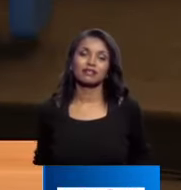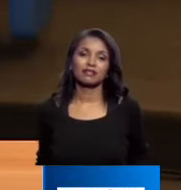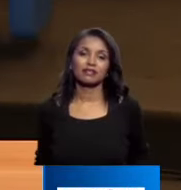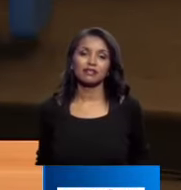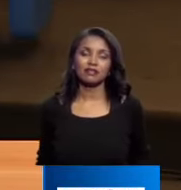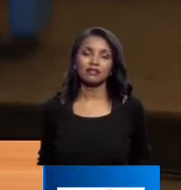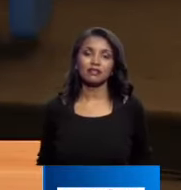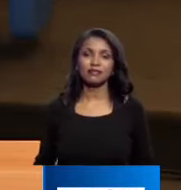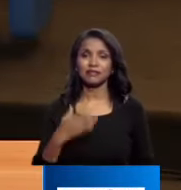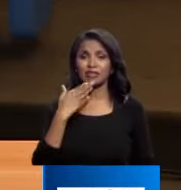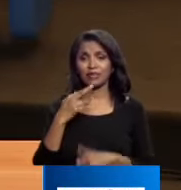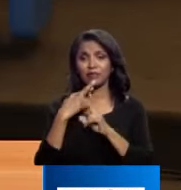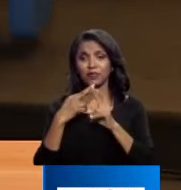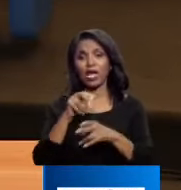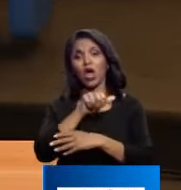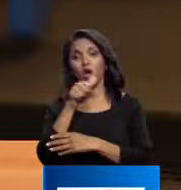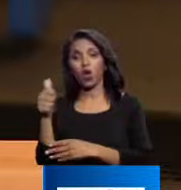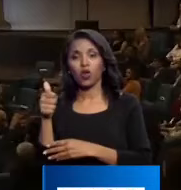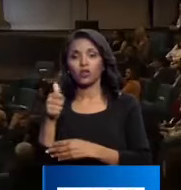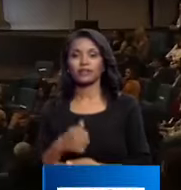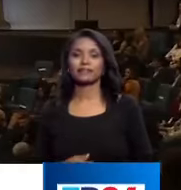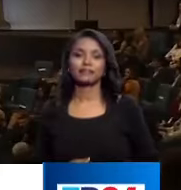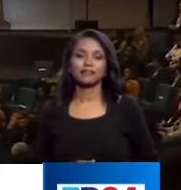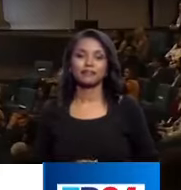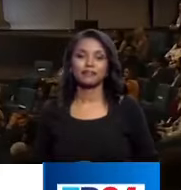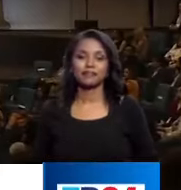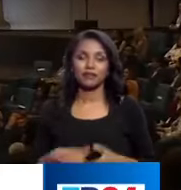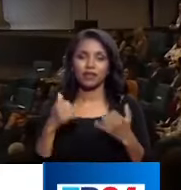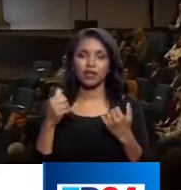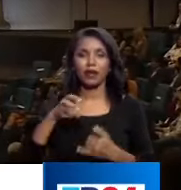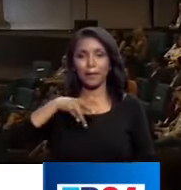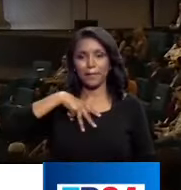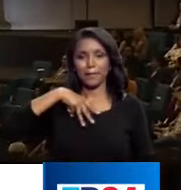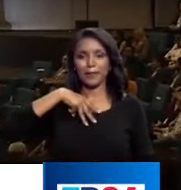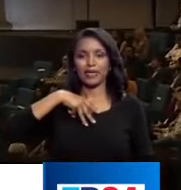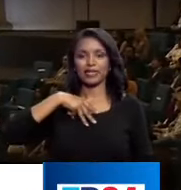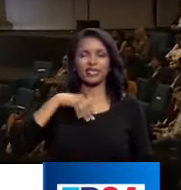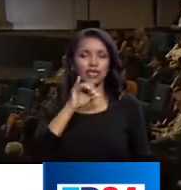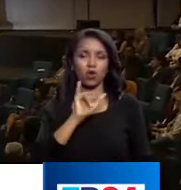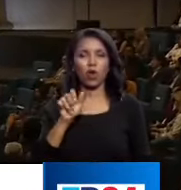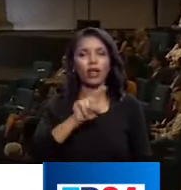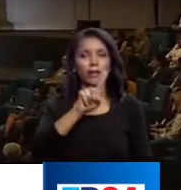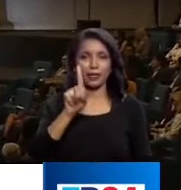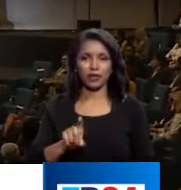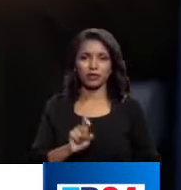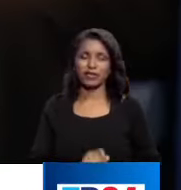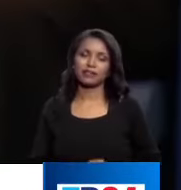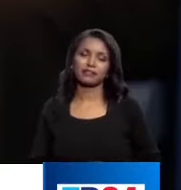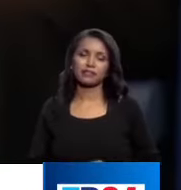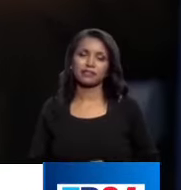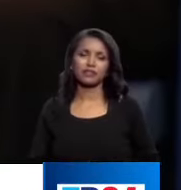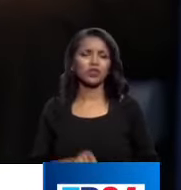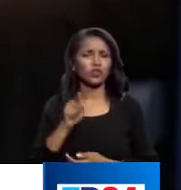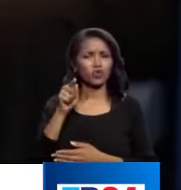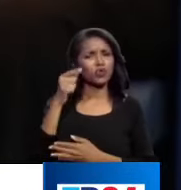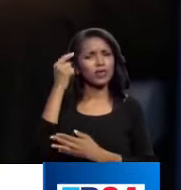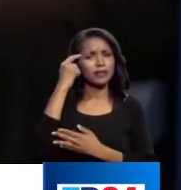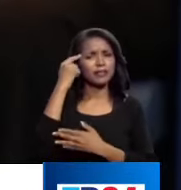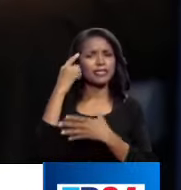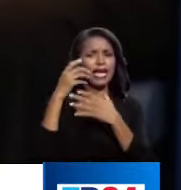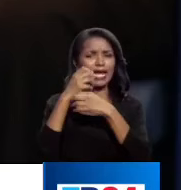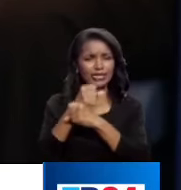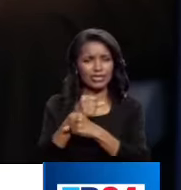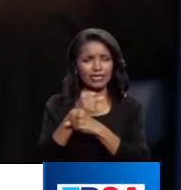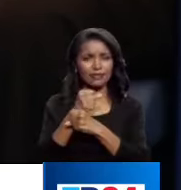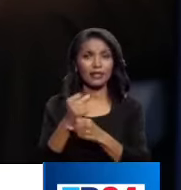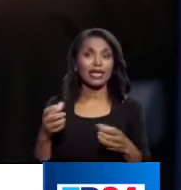Agradecemos a la candidata Zulay. Es el turno del candidato Martín Torrijos. La pregunta es la misma. ¿Cuál es el plan o estrategia